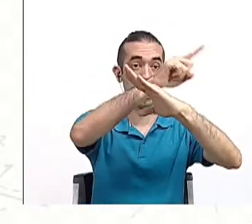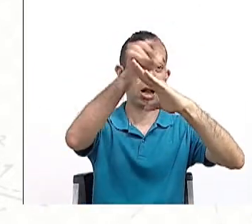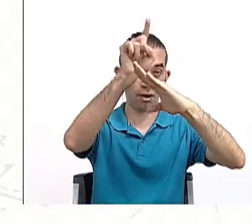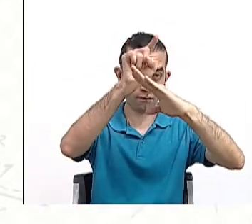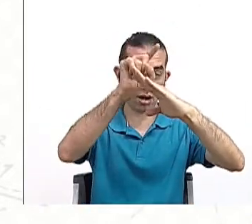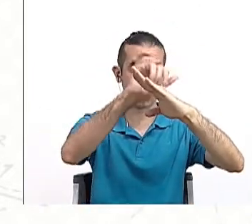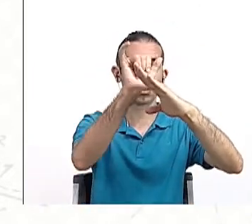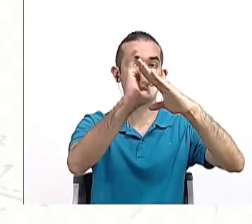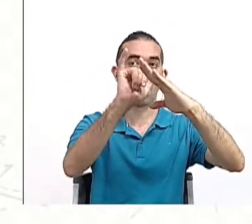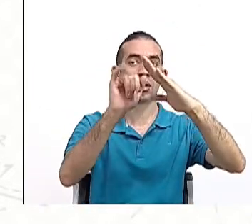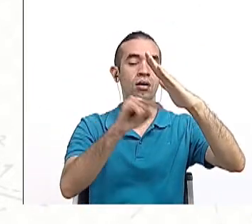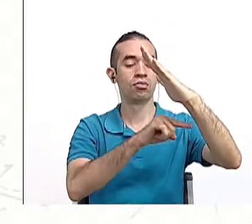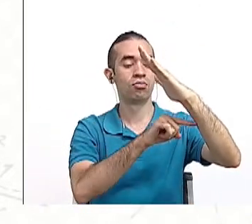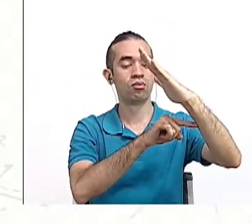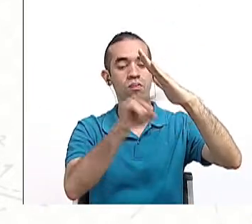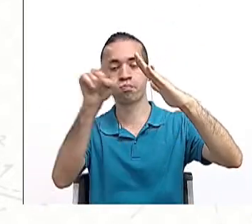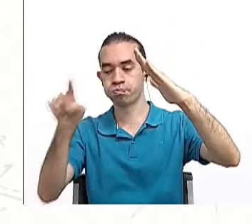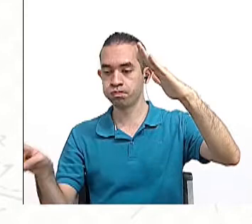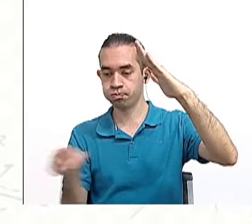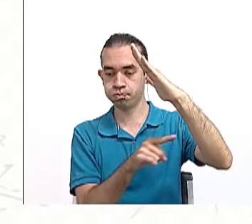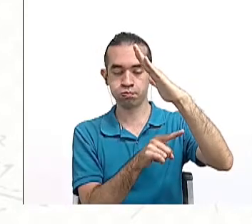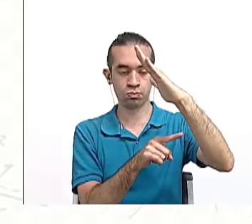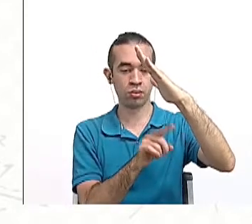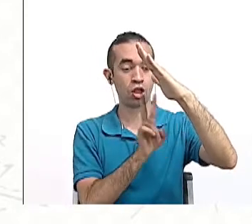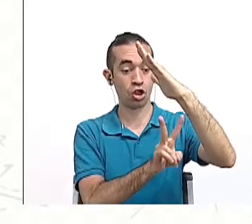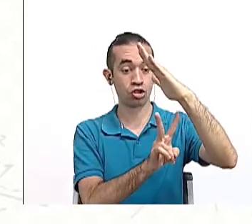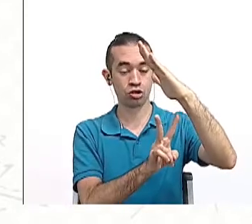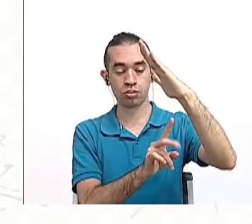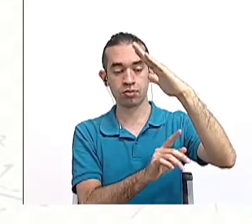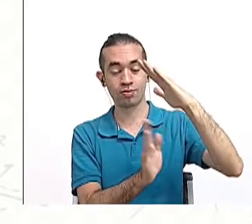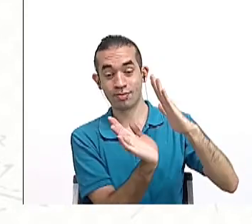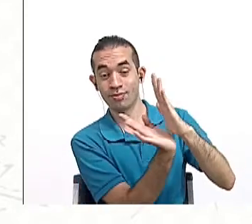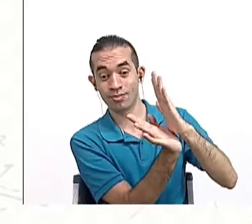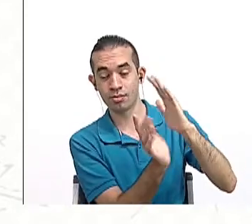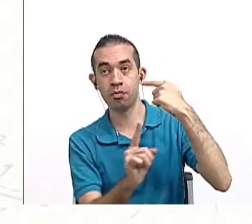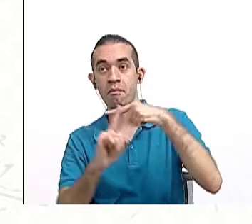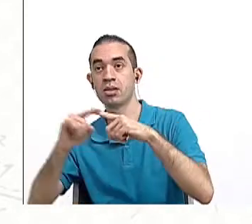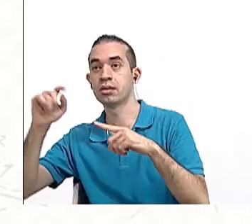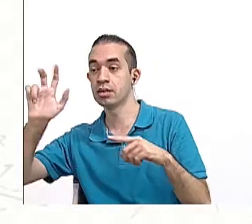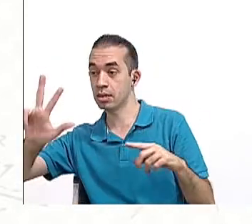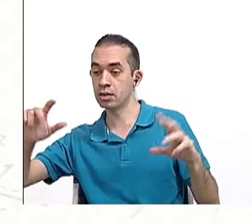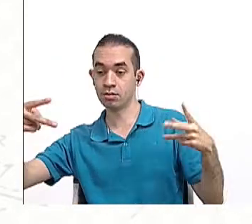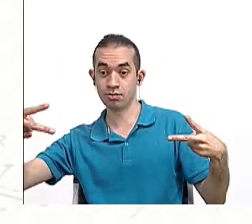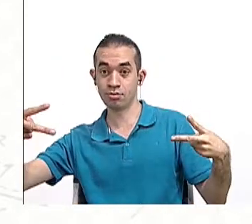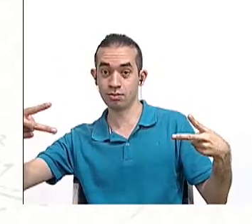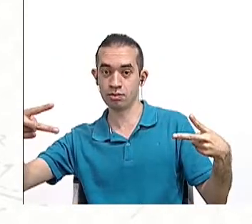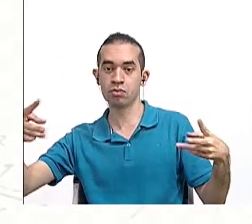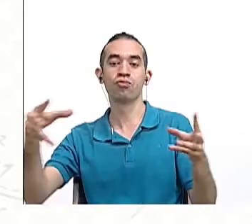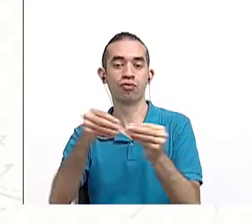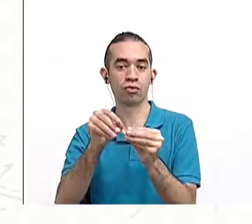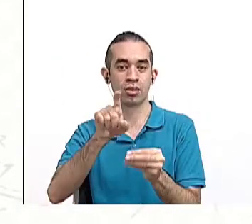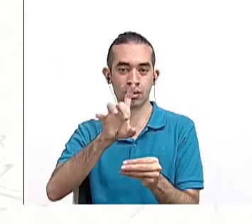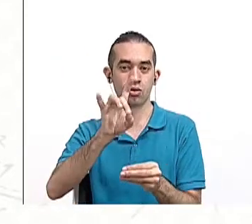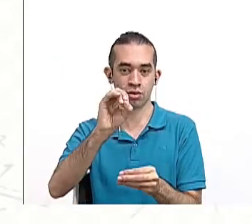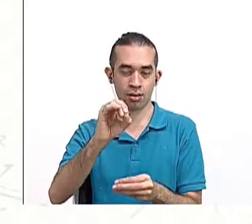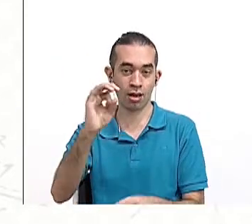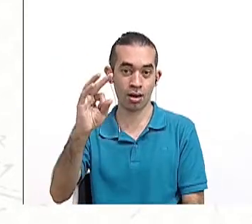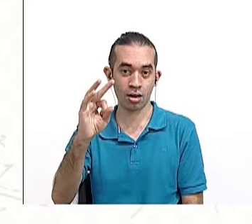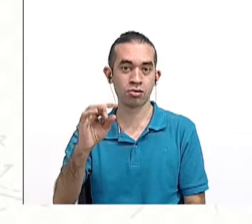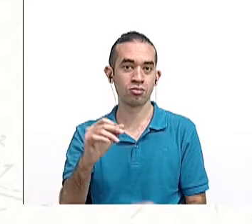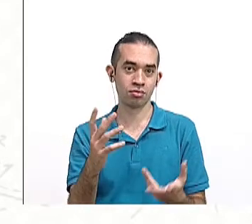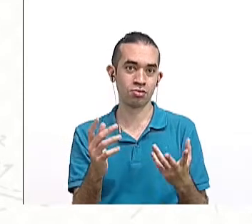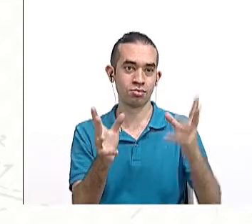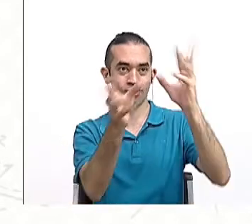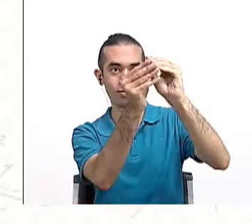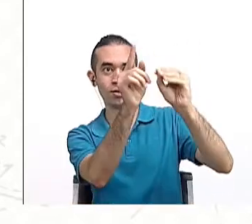mismo que la suma de la miguel ángulo 2 más la media del ángulo 3 porque vean que ambos da 180 entonces